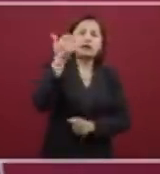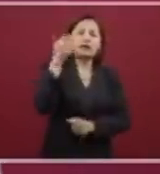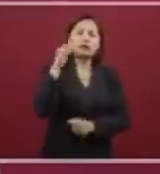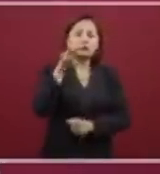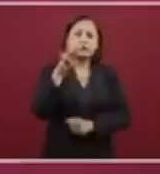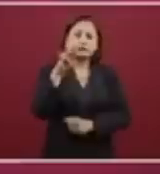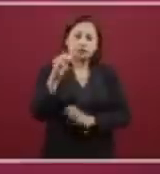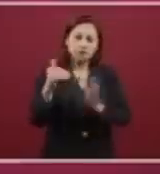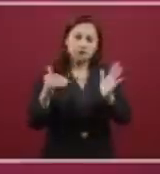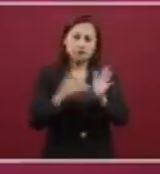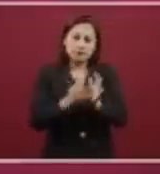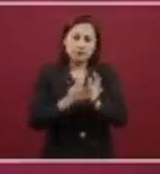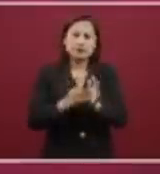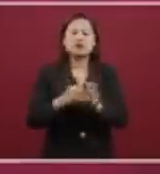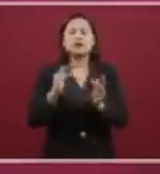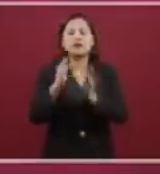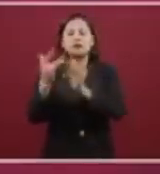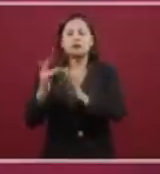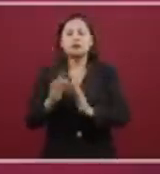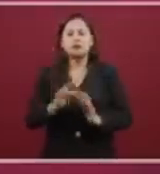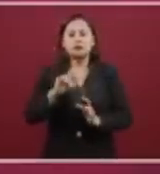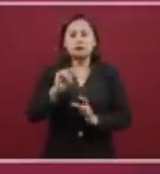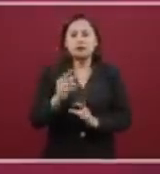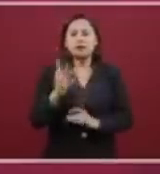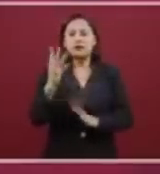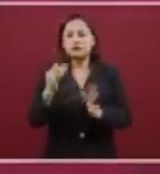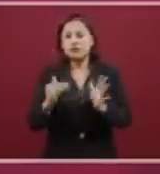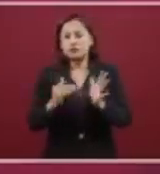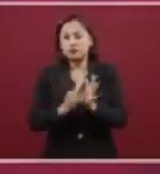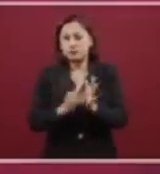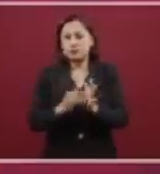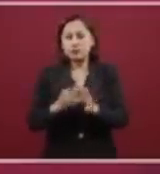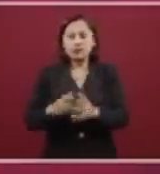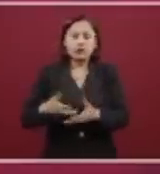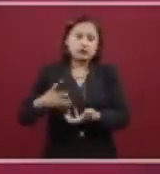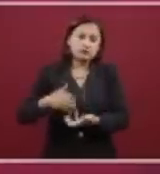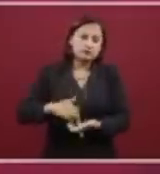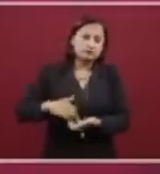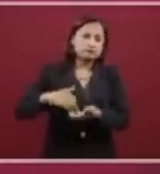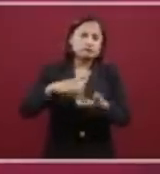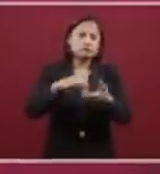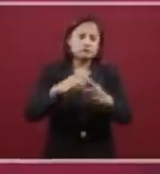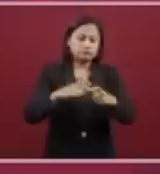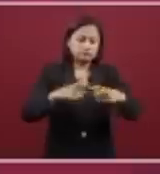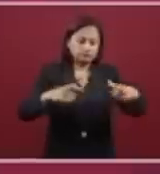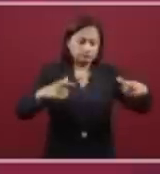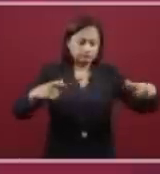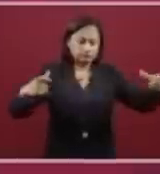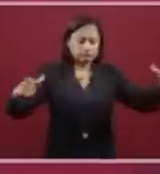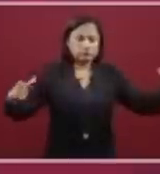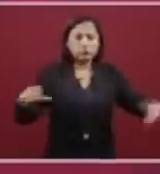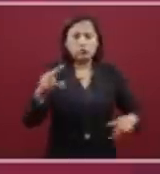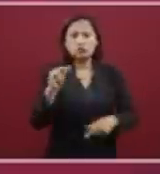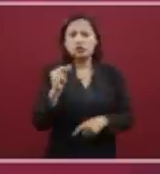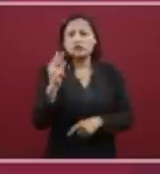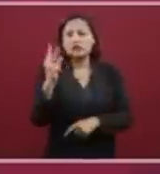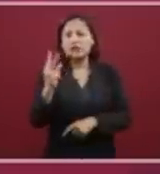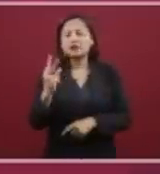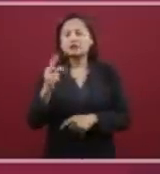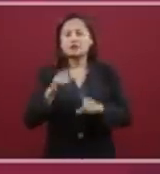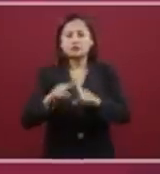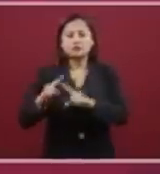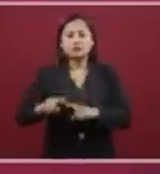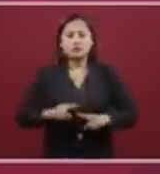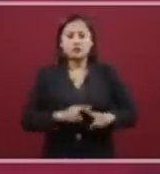76 a 104 y la terminal de carga de 42 a 83 hectáreas estos cambios se realizaron